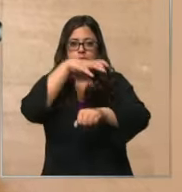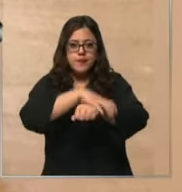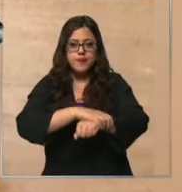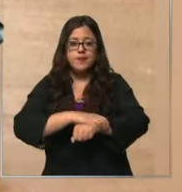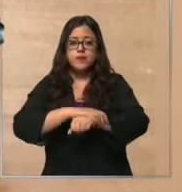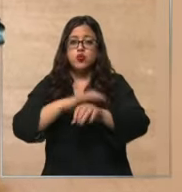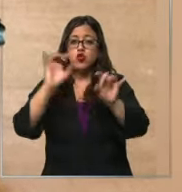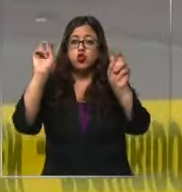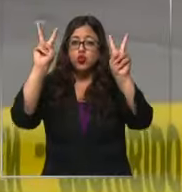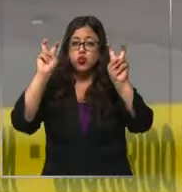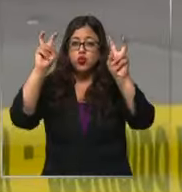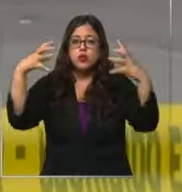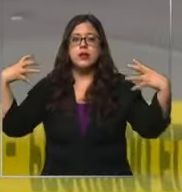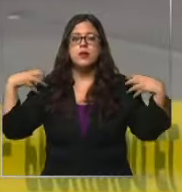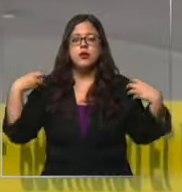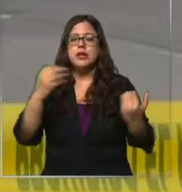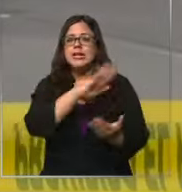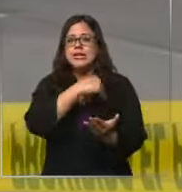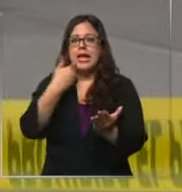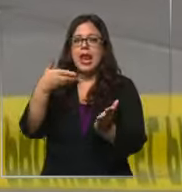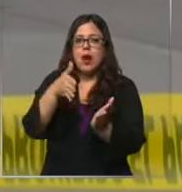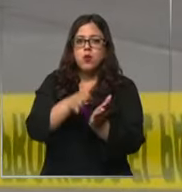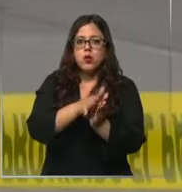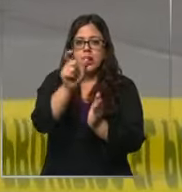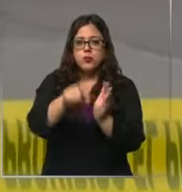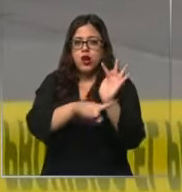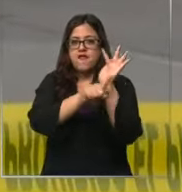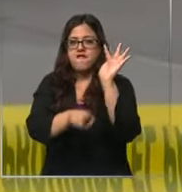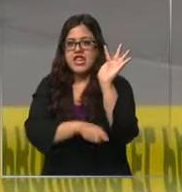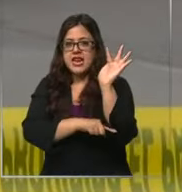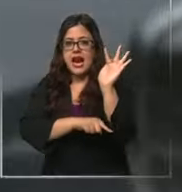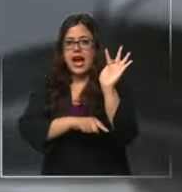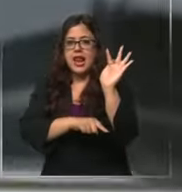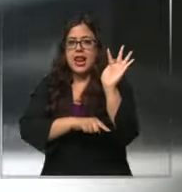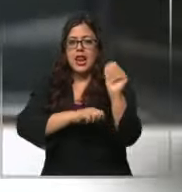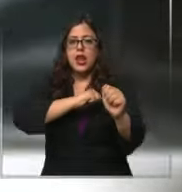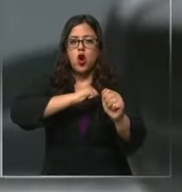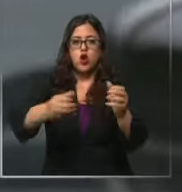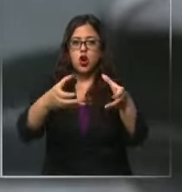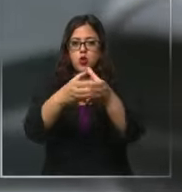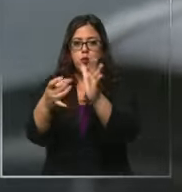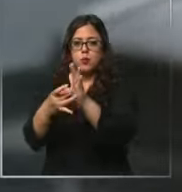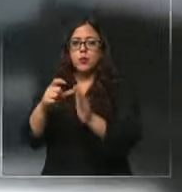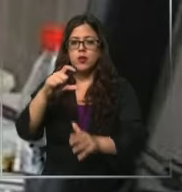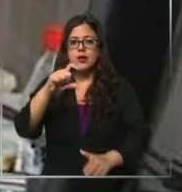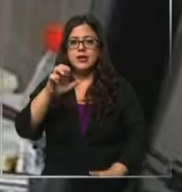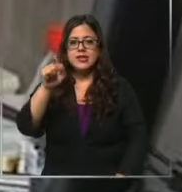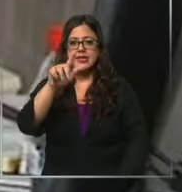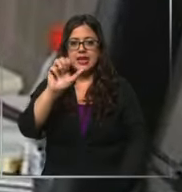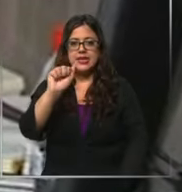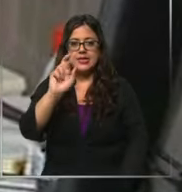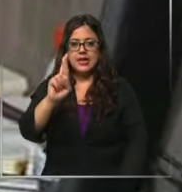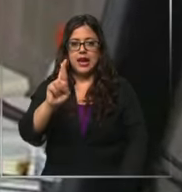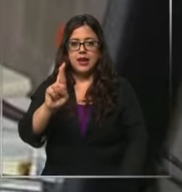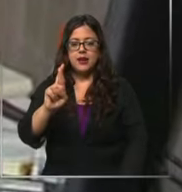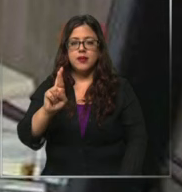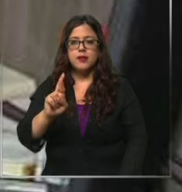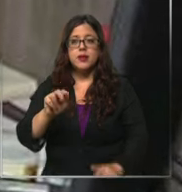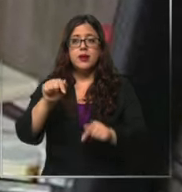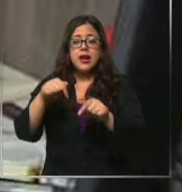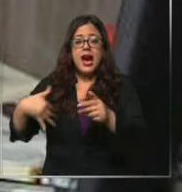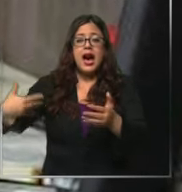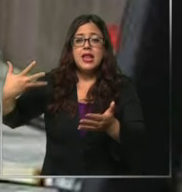presuntos responsables del asesinato en plena calle del fiscal contra el crimen organizado, César Suárez. Hasta la fecha tenemos